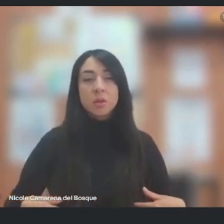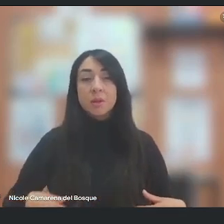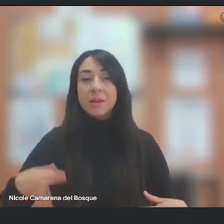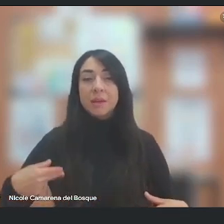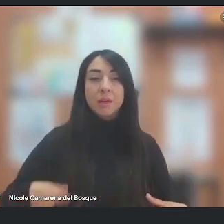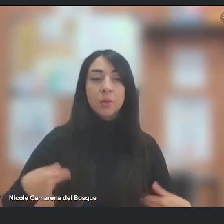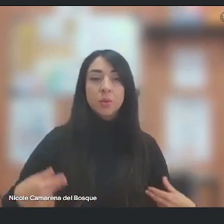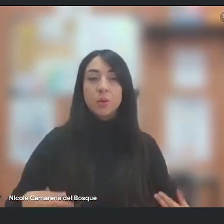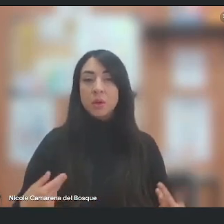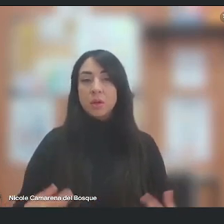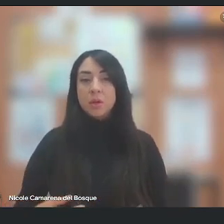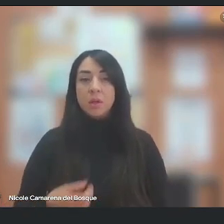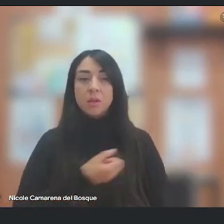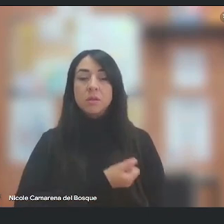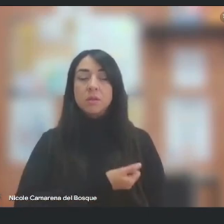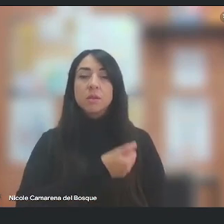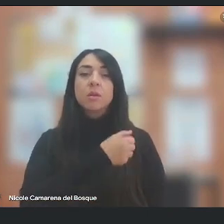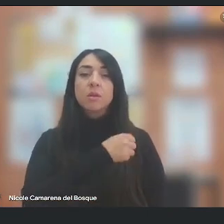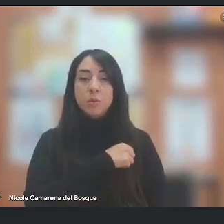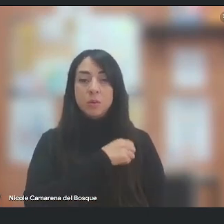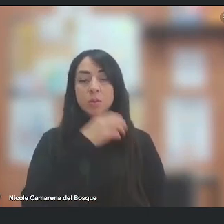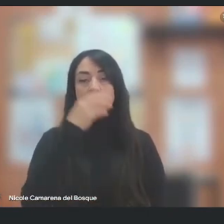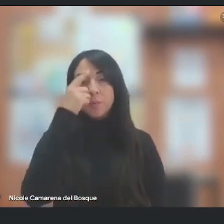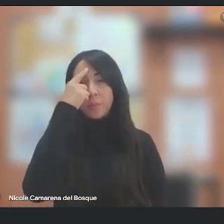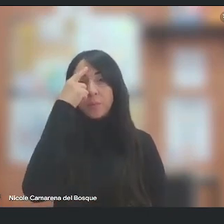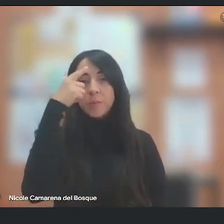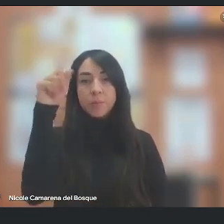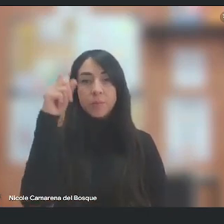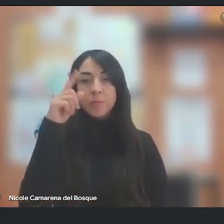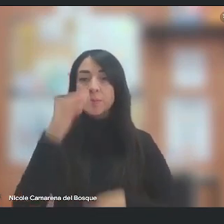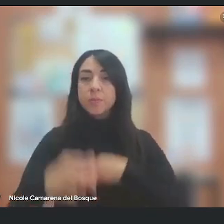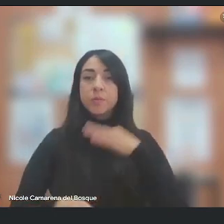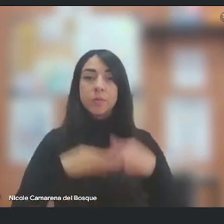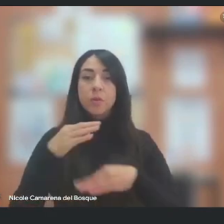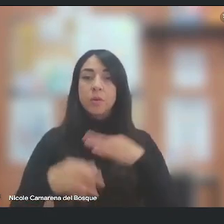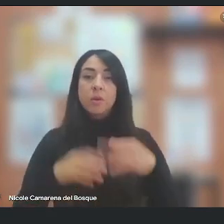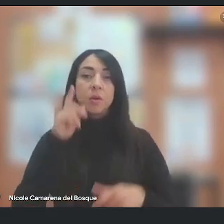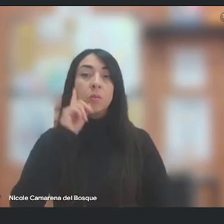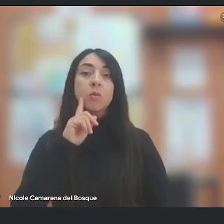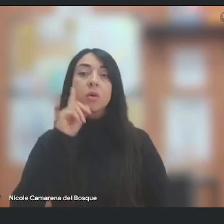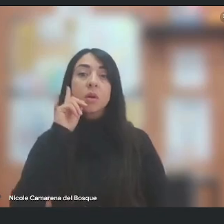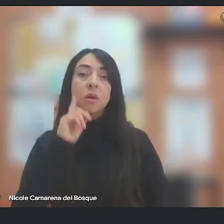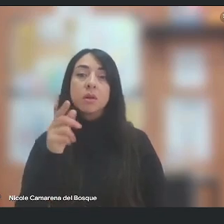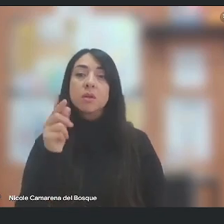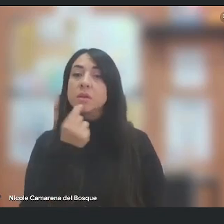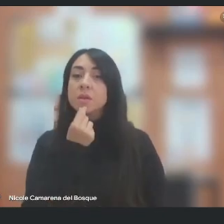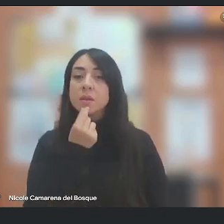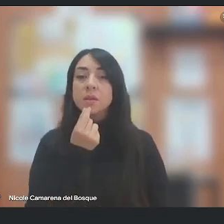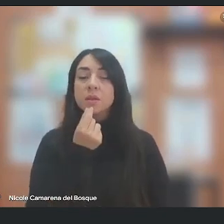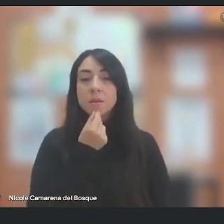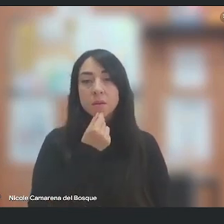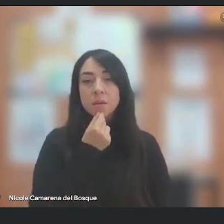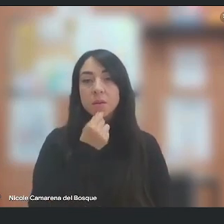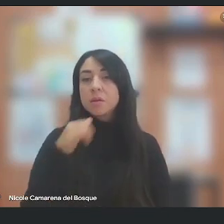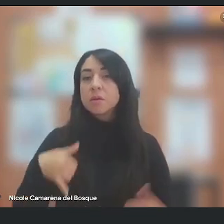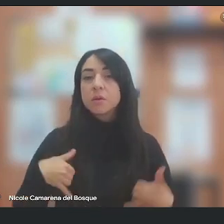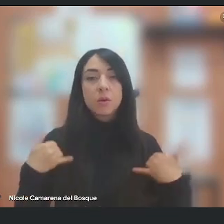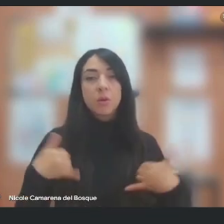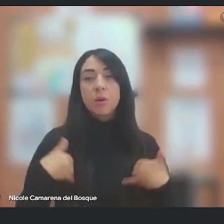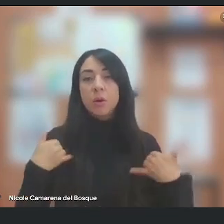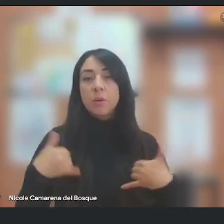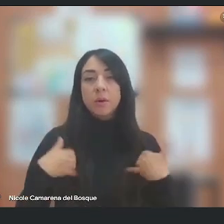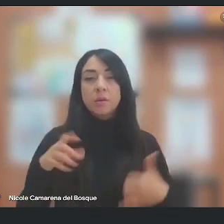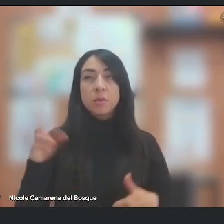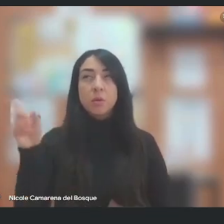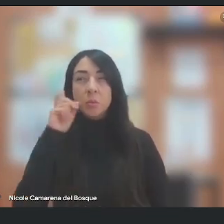aparece en mujeres y personas menstruantes, que debe ser indicador de salud para niñas, jóvenes, mujeres y